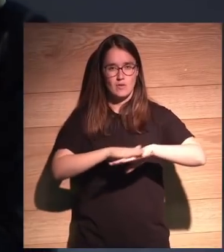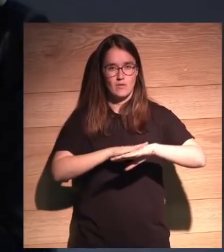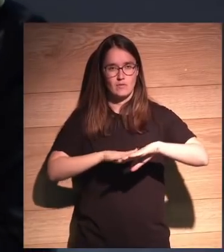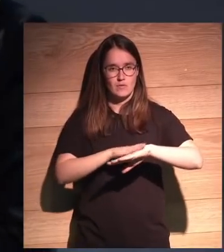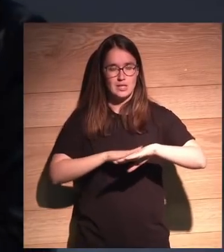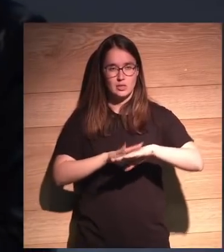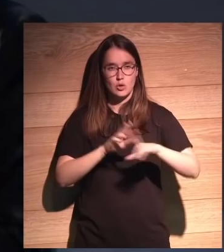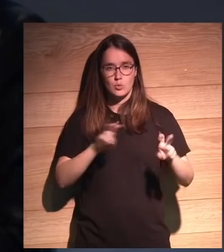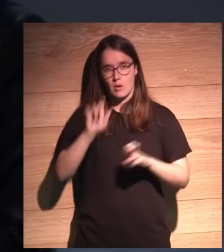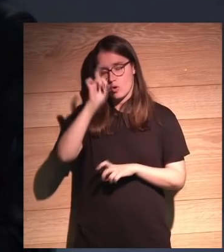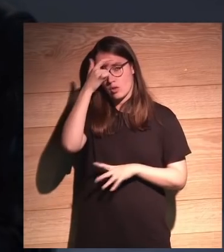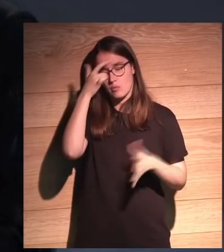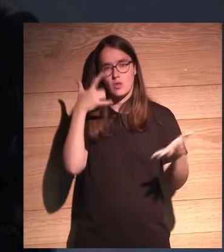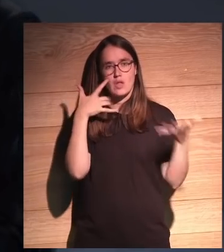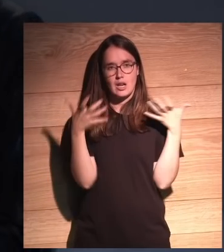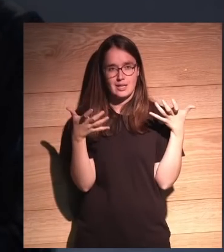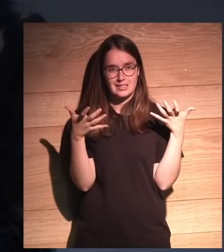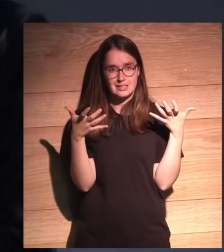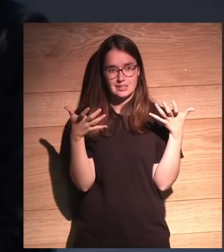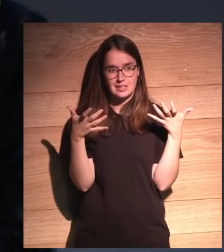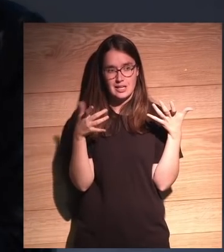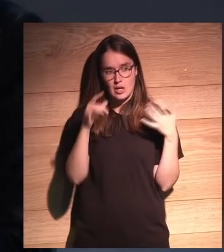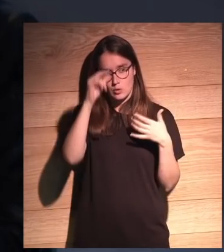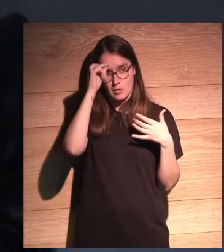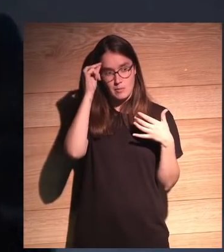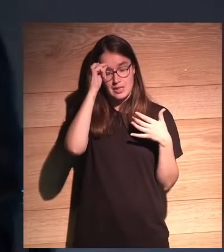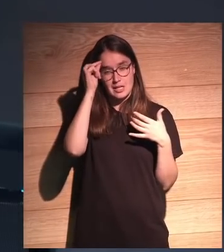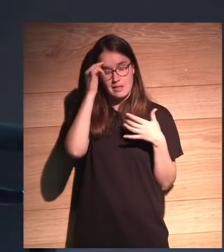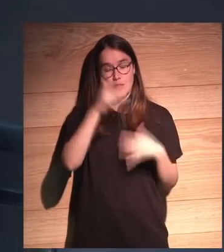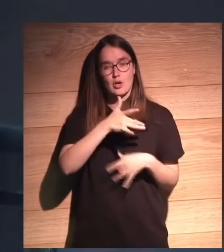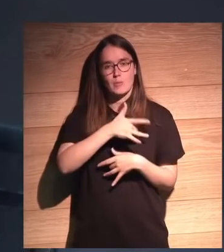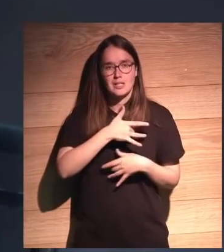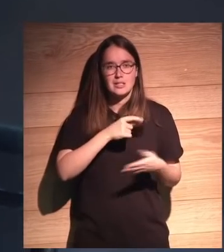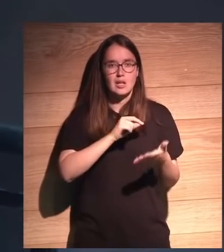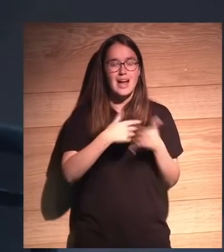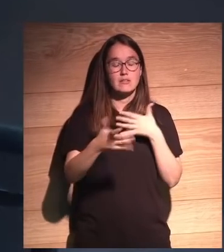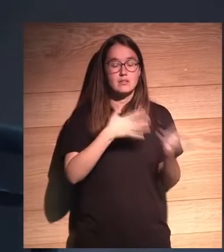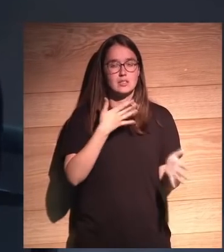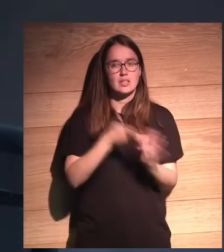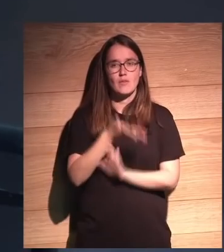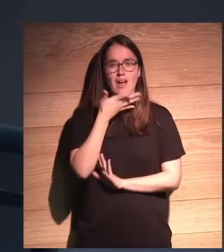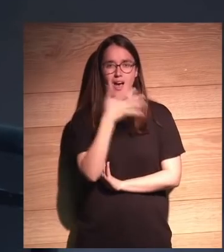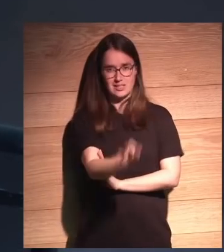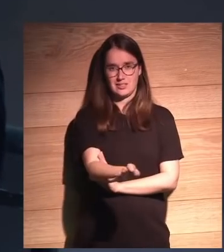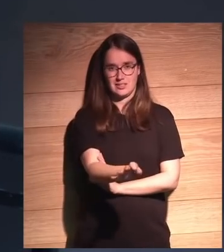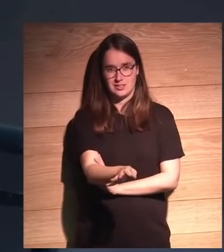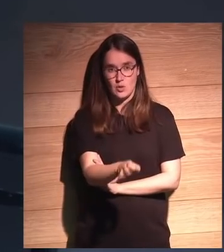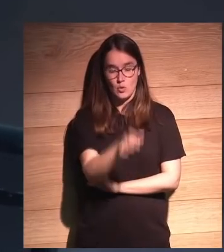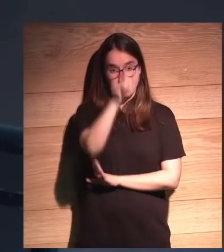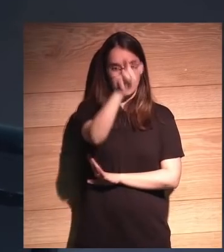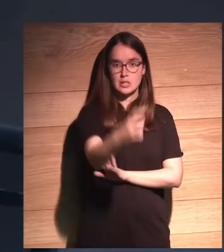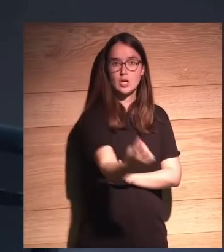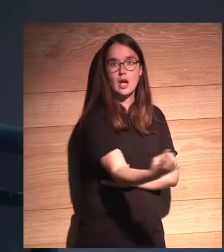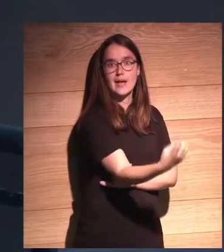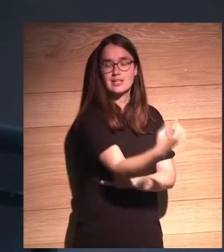nuevo concepto del artista, la mentalidad del romanticismo. El artista es un genio y es un individuo